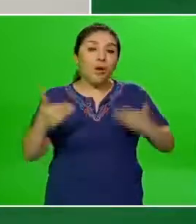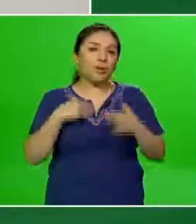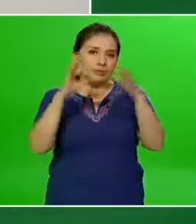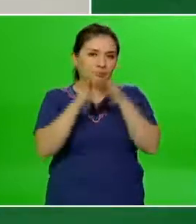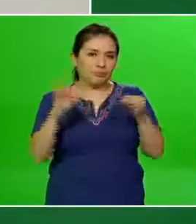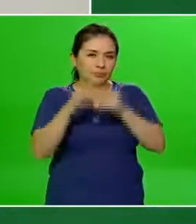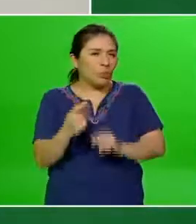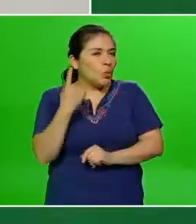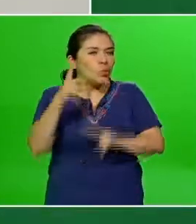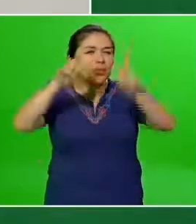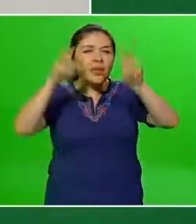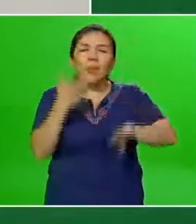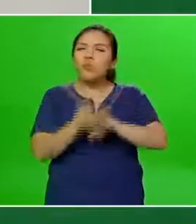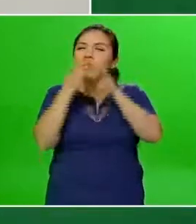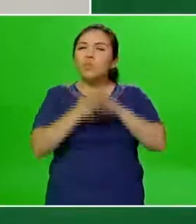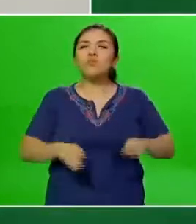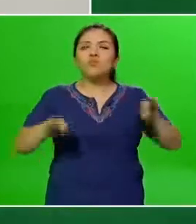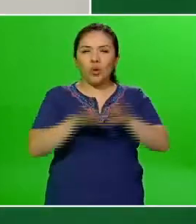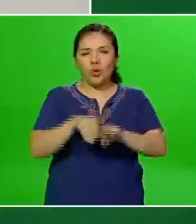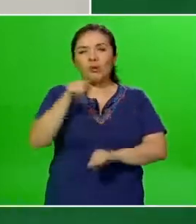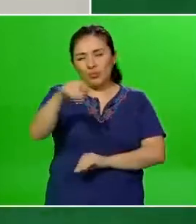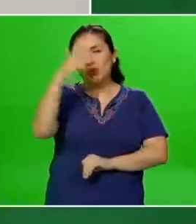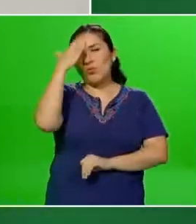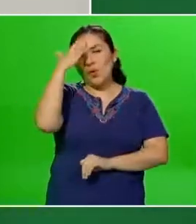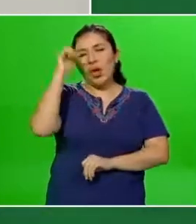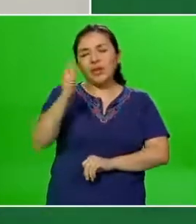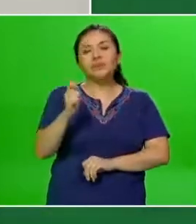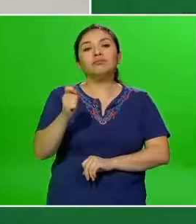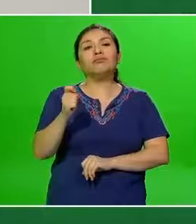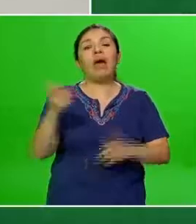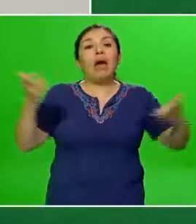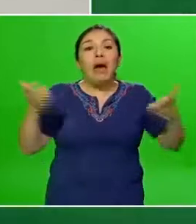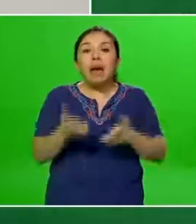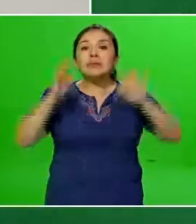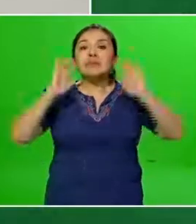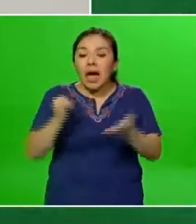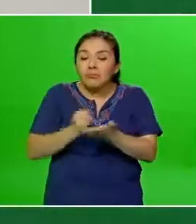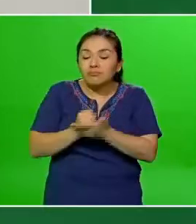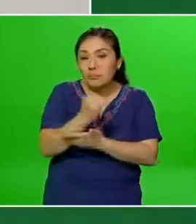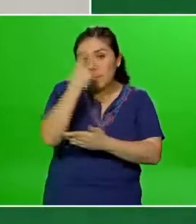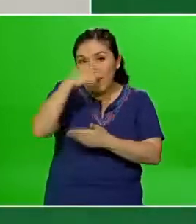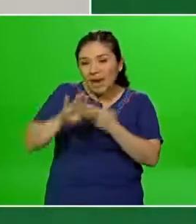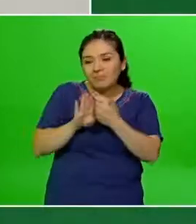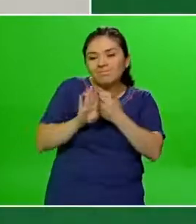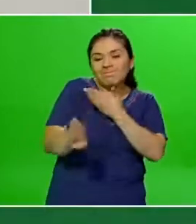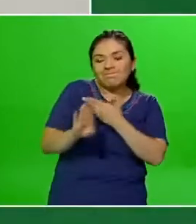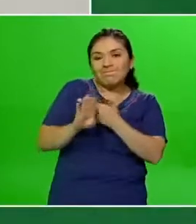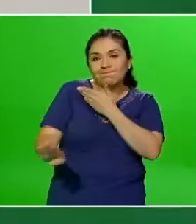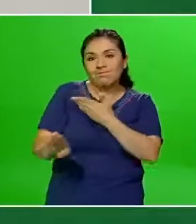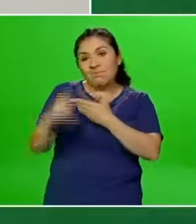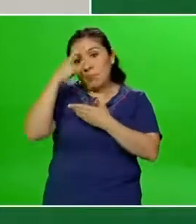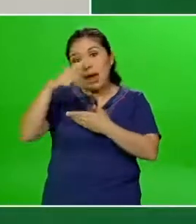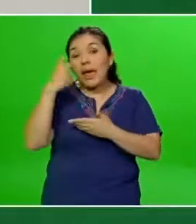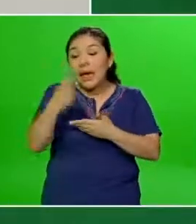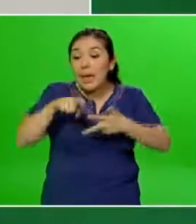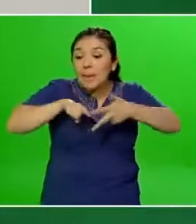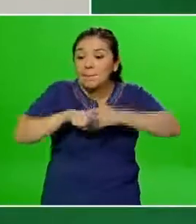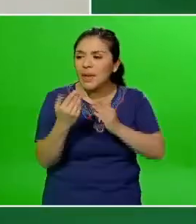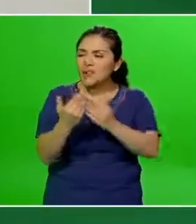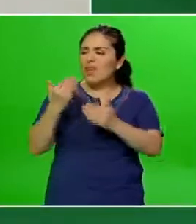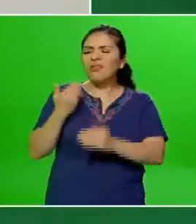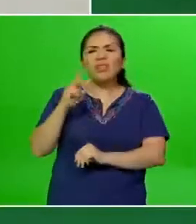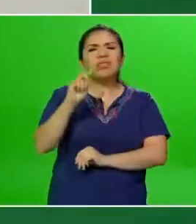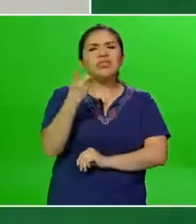un elemento muy importante, que, como ustedes saben, es la intervención preventiva por excelencia, que a partir del